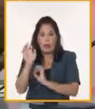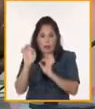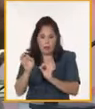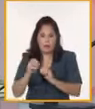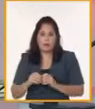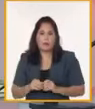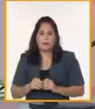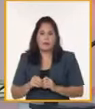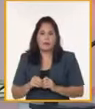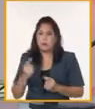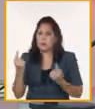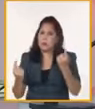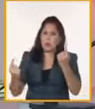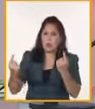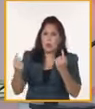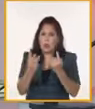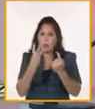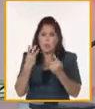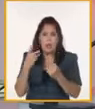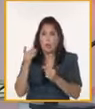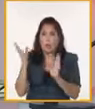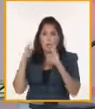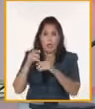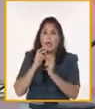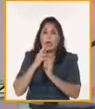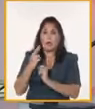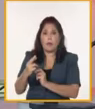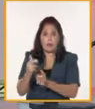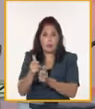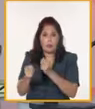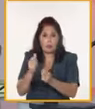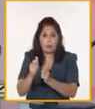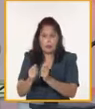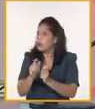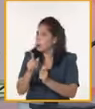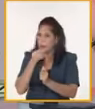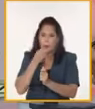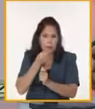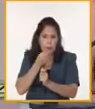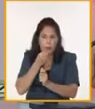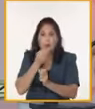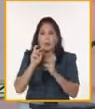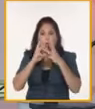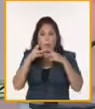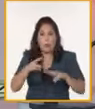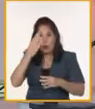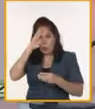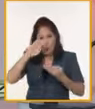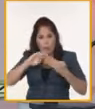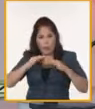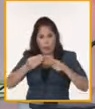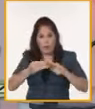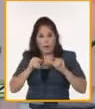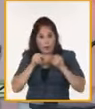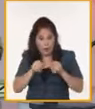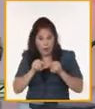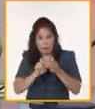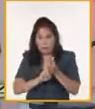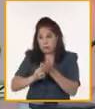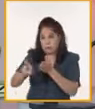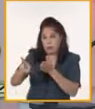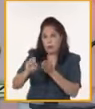Joaquín o a Marta o o a Vladimir eh todo el tiempo y también pueden escribir a través de cub debate que siempre haremos llegar